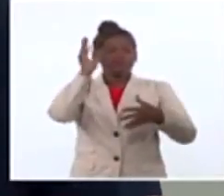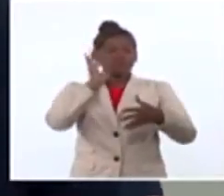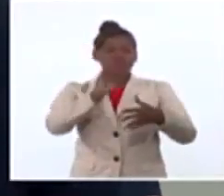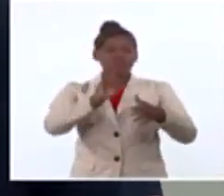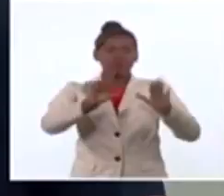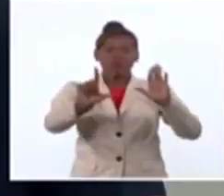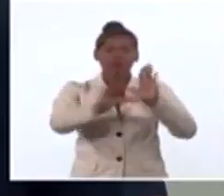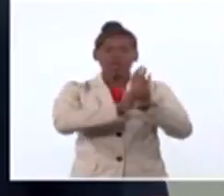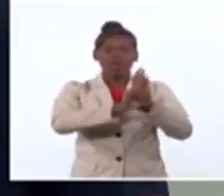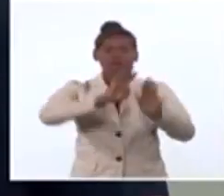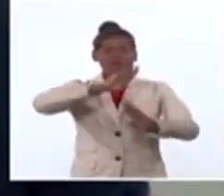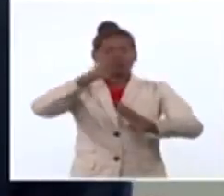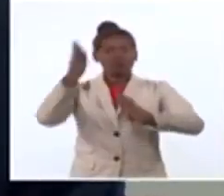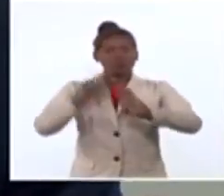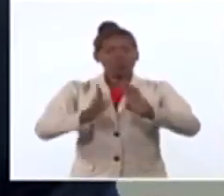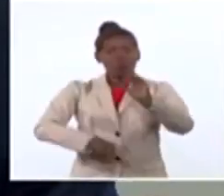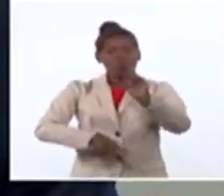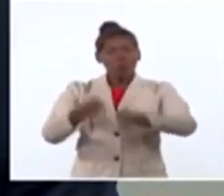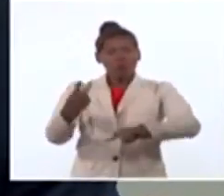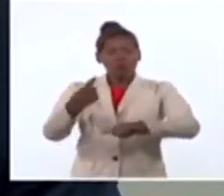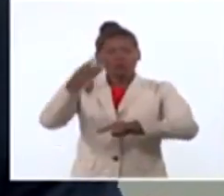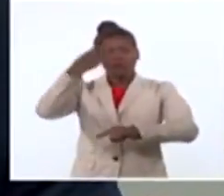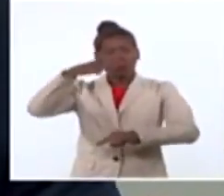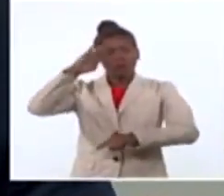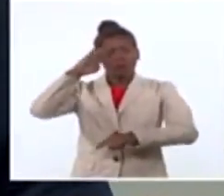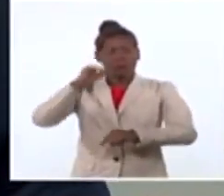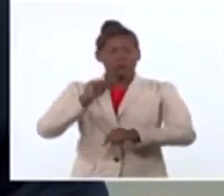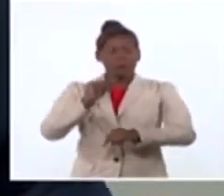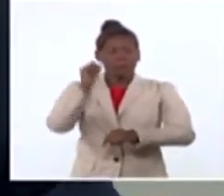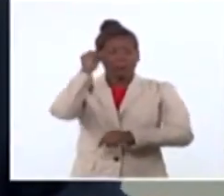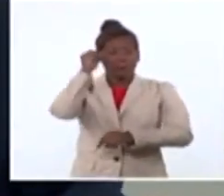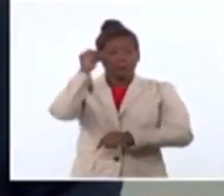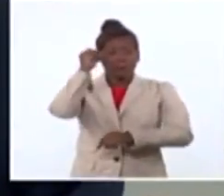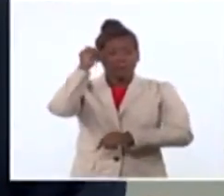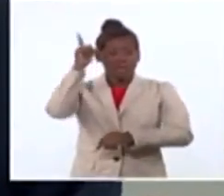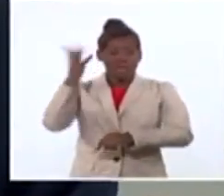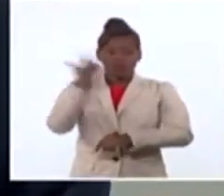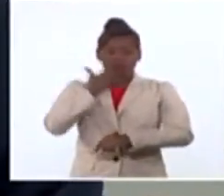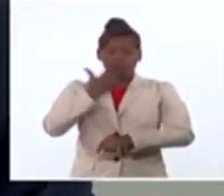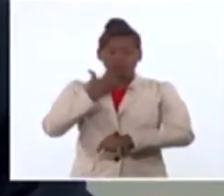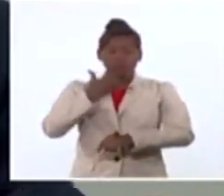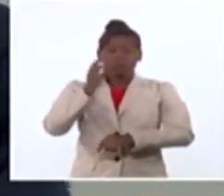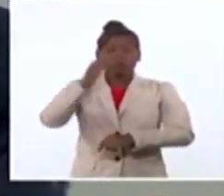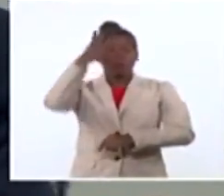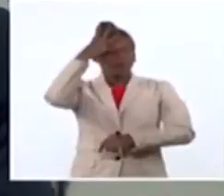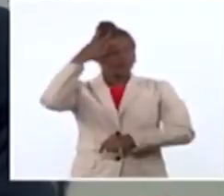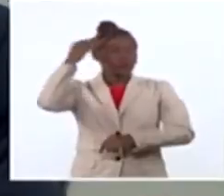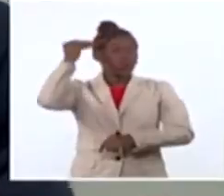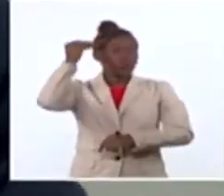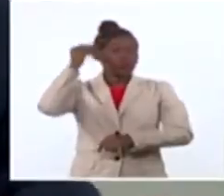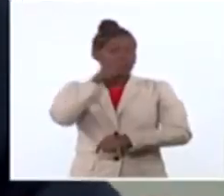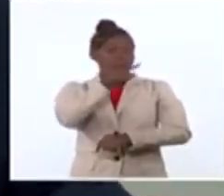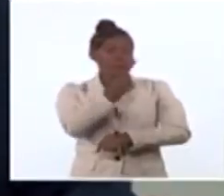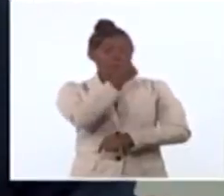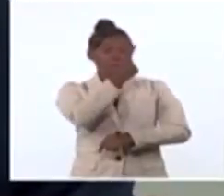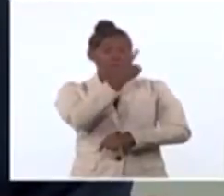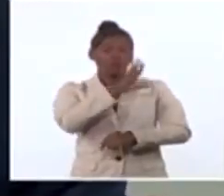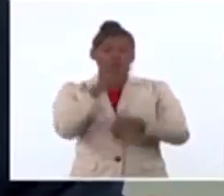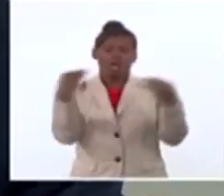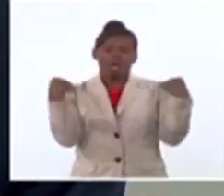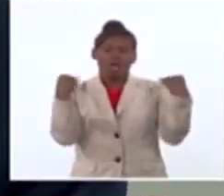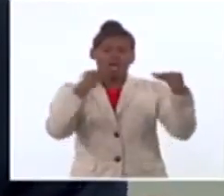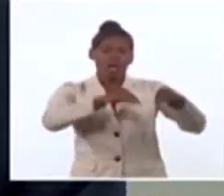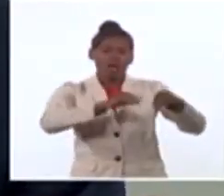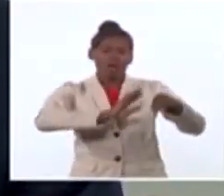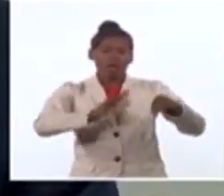implementó el gobierno del presidente Trump y que el gobierno del presidente Biden